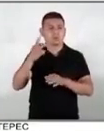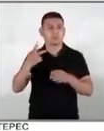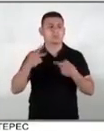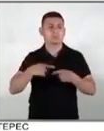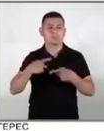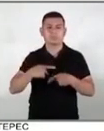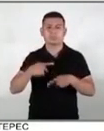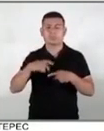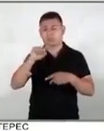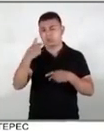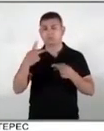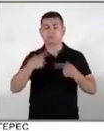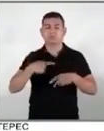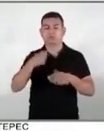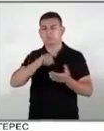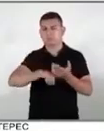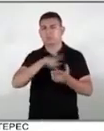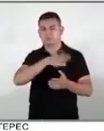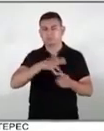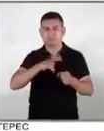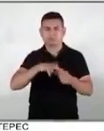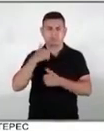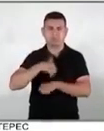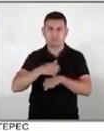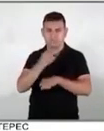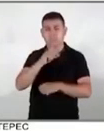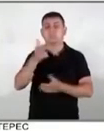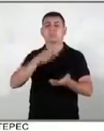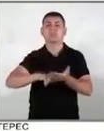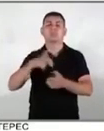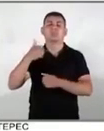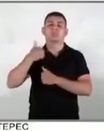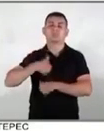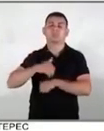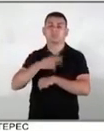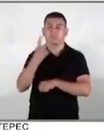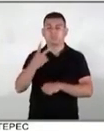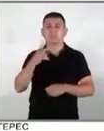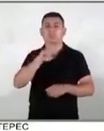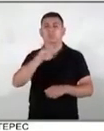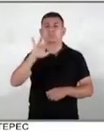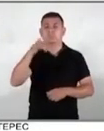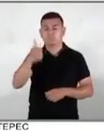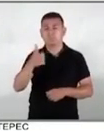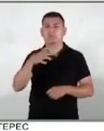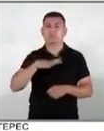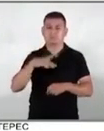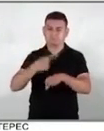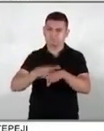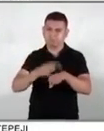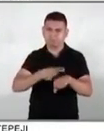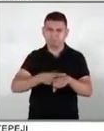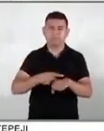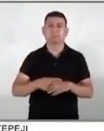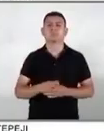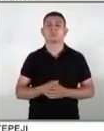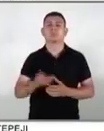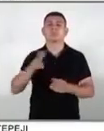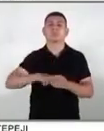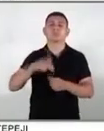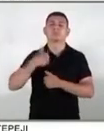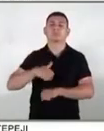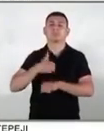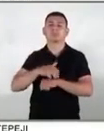casos positivos, la jurisdicción sanitaria número 2, 256 casos positivos, la